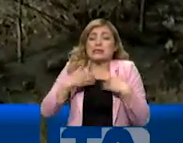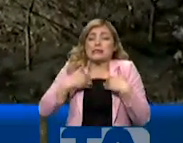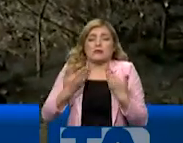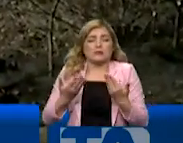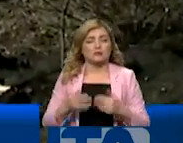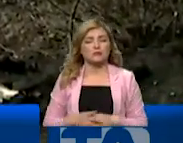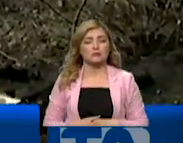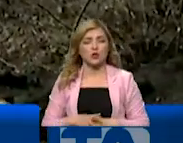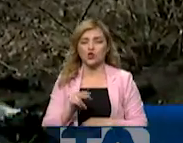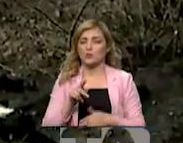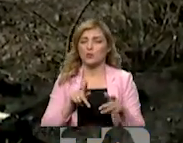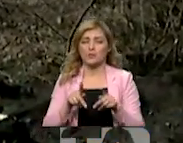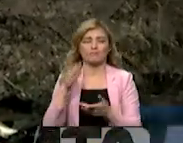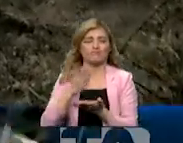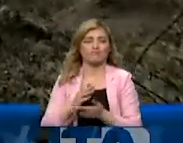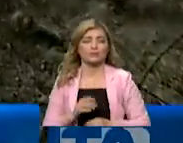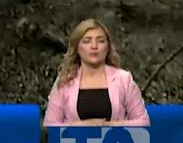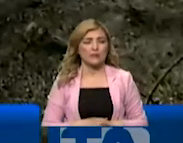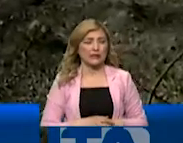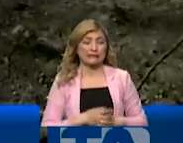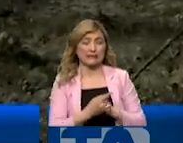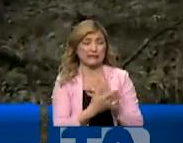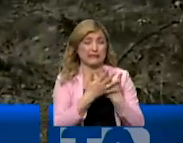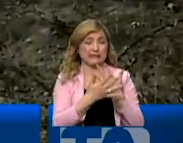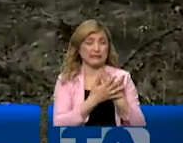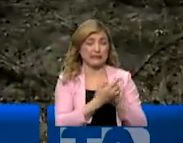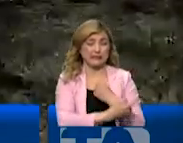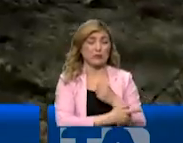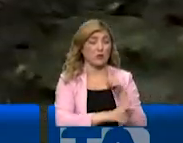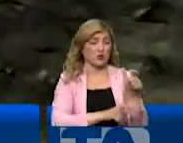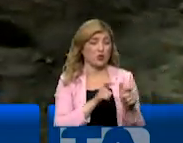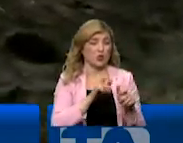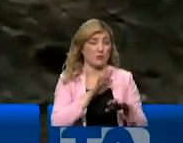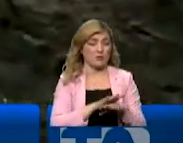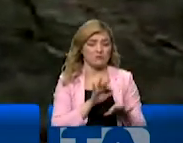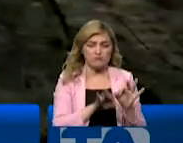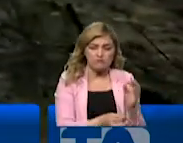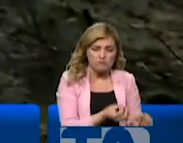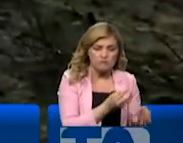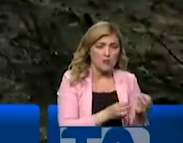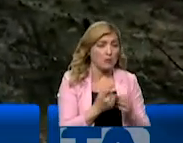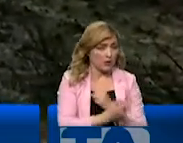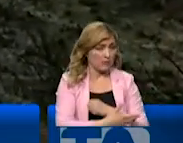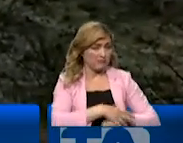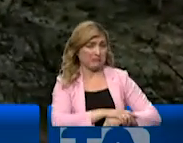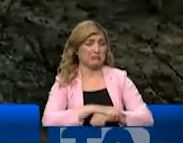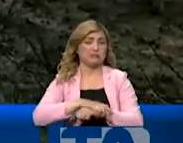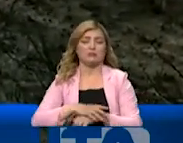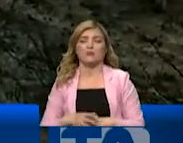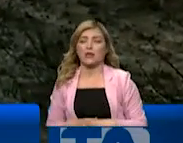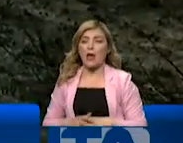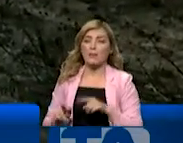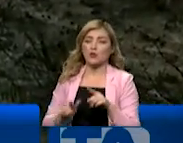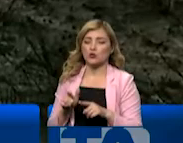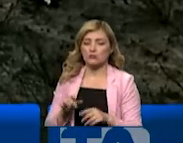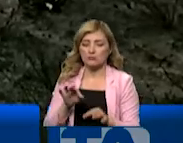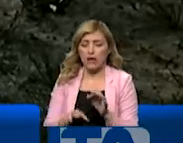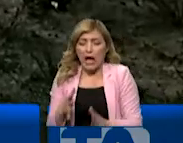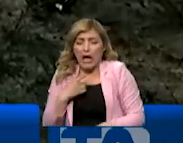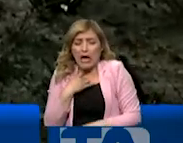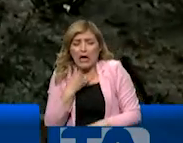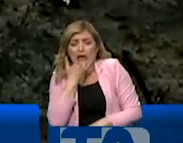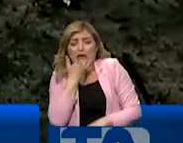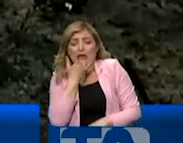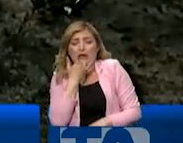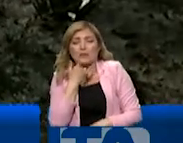esto está penado hay sanciones para las personas que provoquen los incendios así es para sanciones involuntarias es en la mitad de un salario